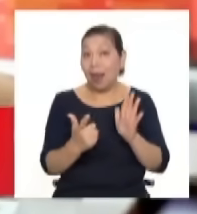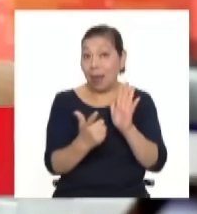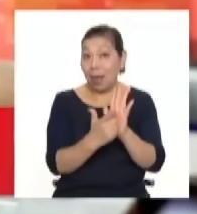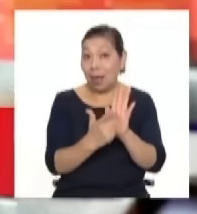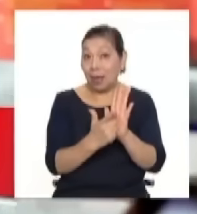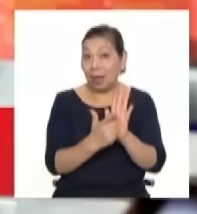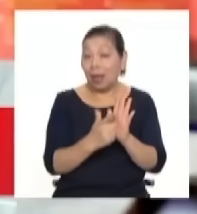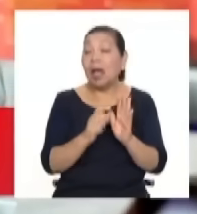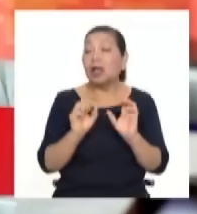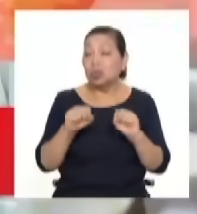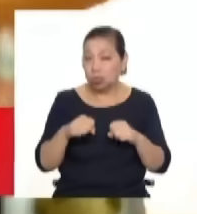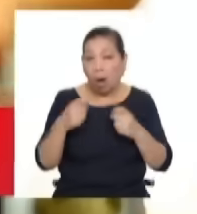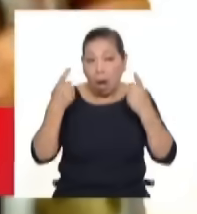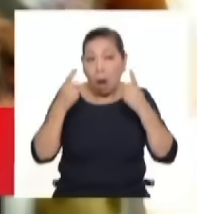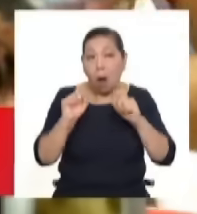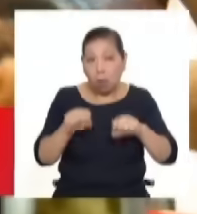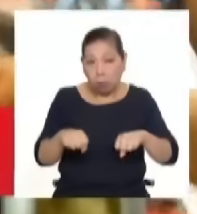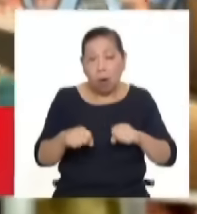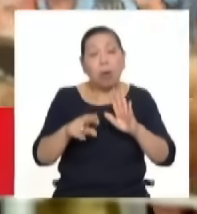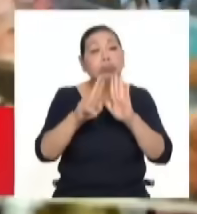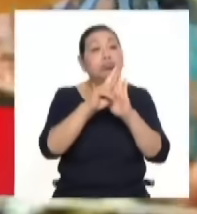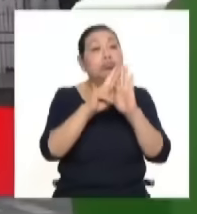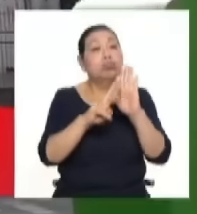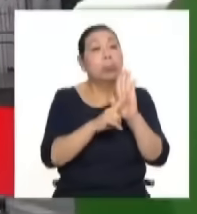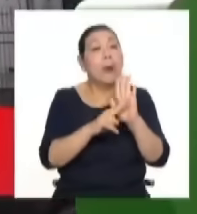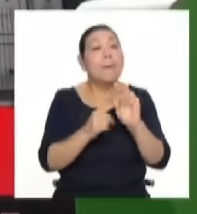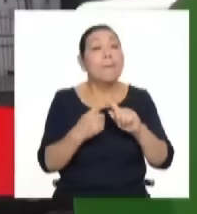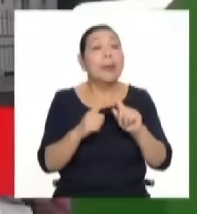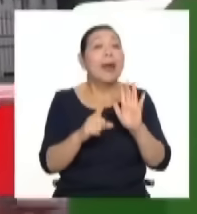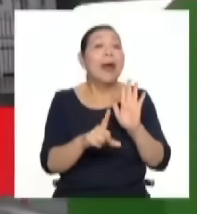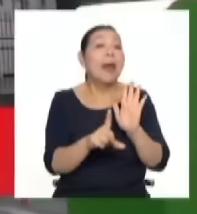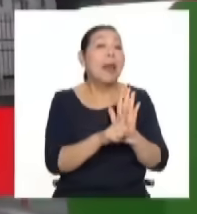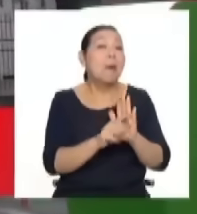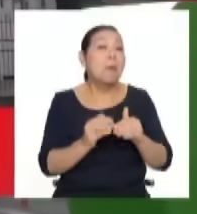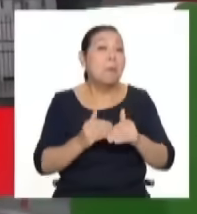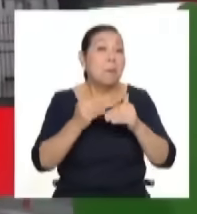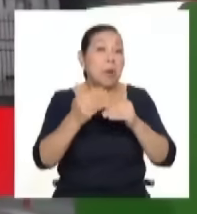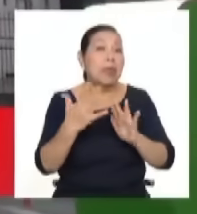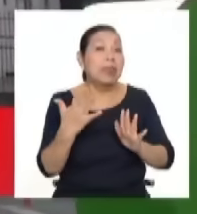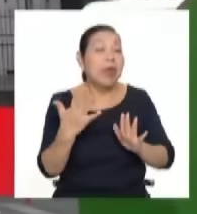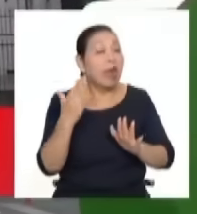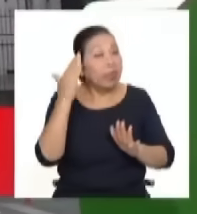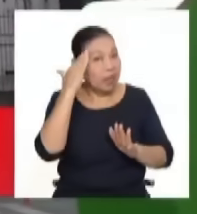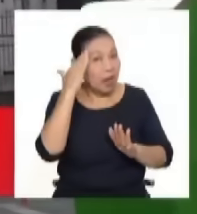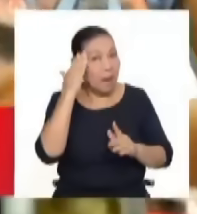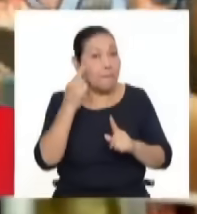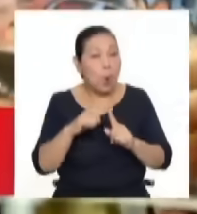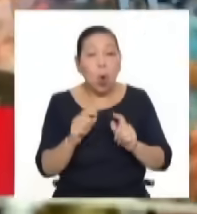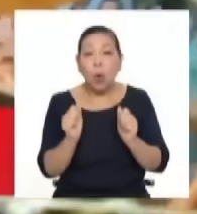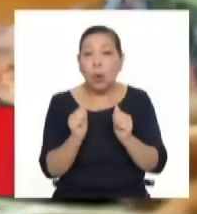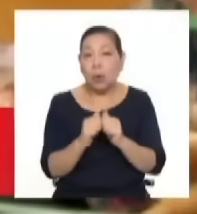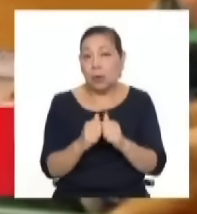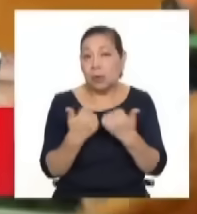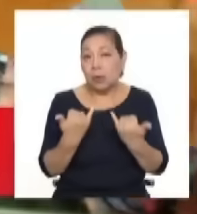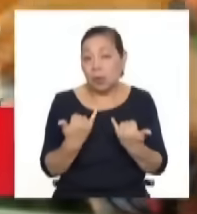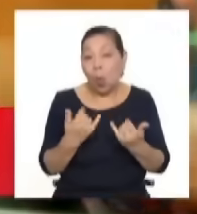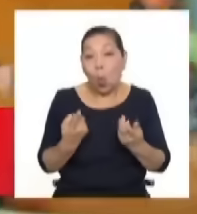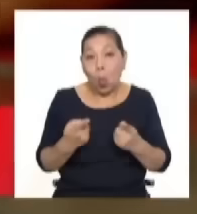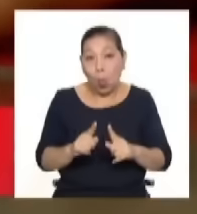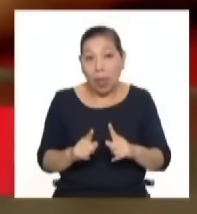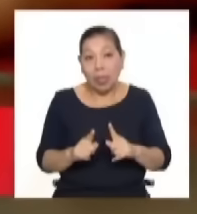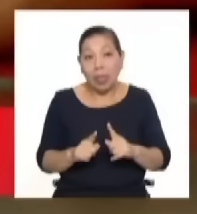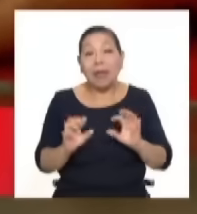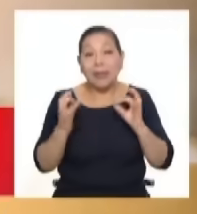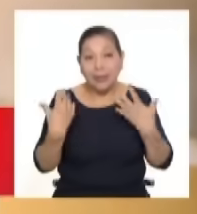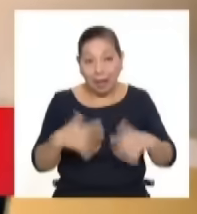el Poder Ejecutivo aprobará el reglamento de la presente ley en el plazo máximo de 10 días calendario contados desde su entrada